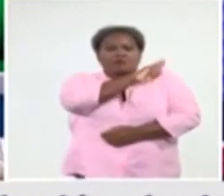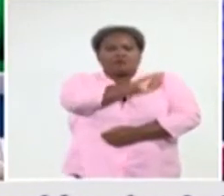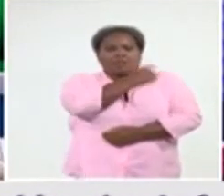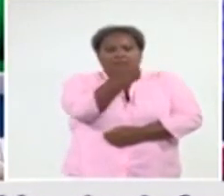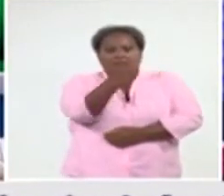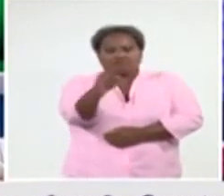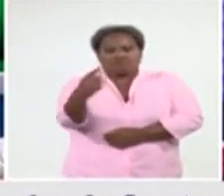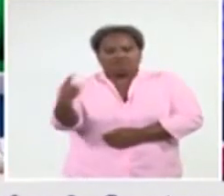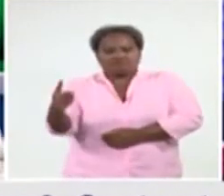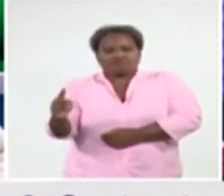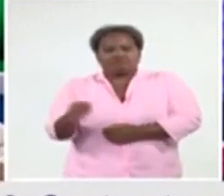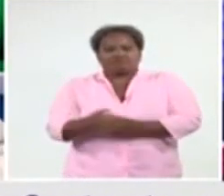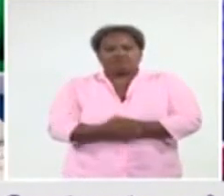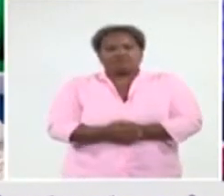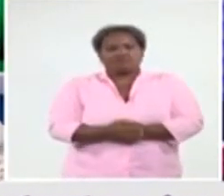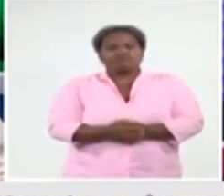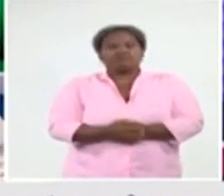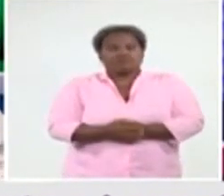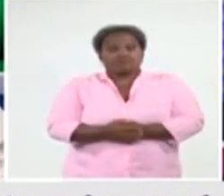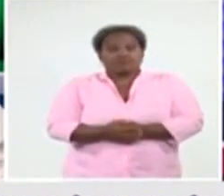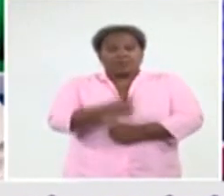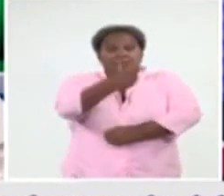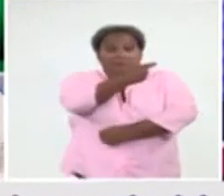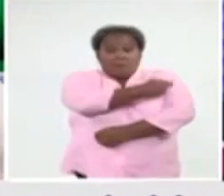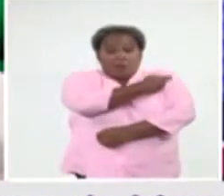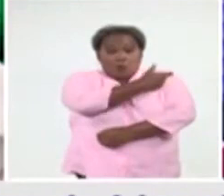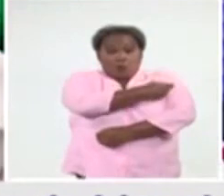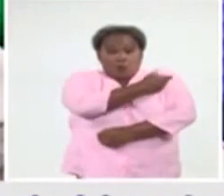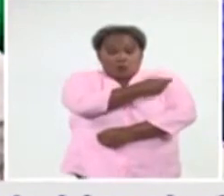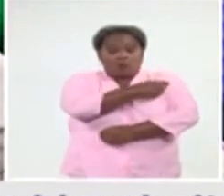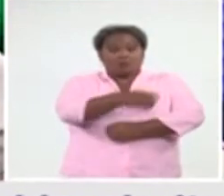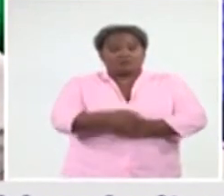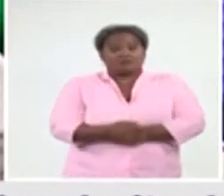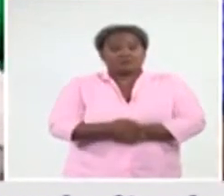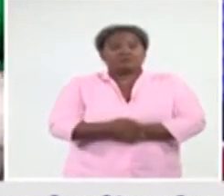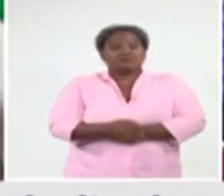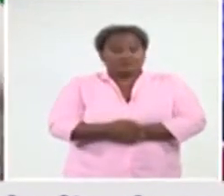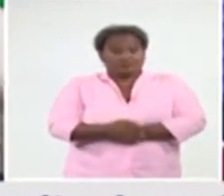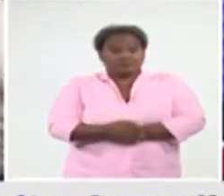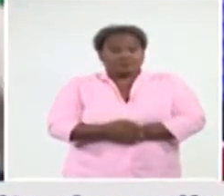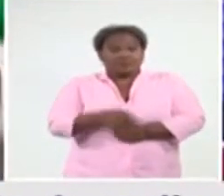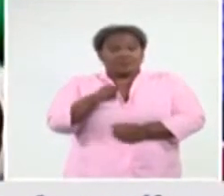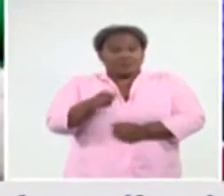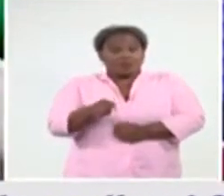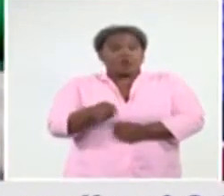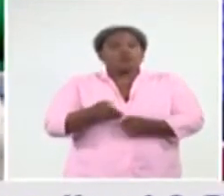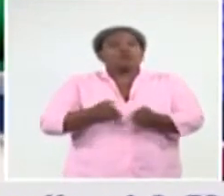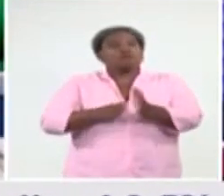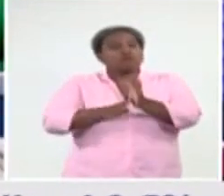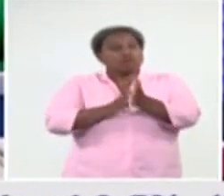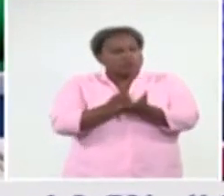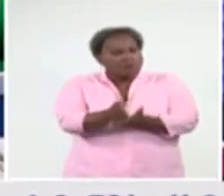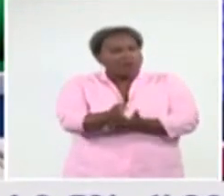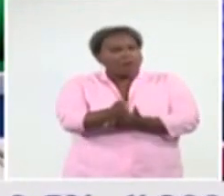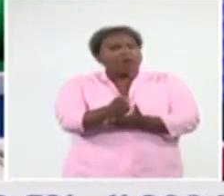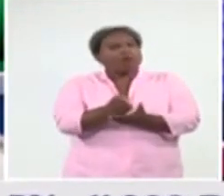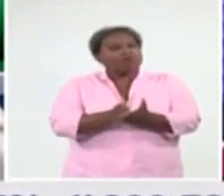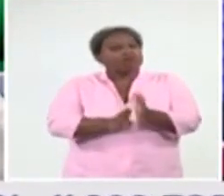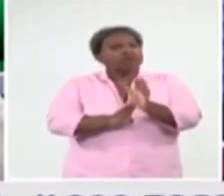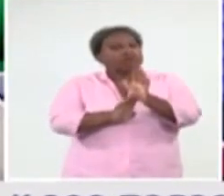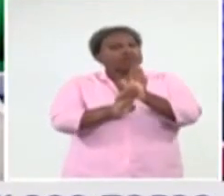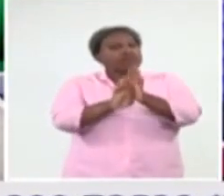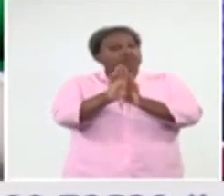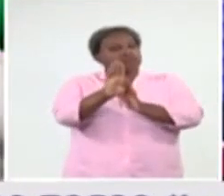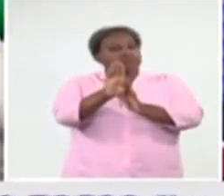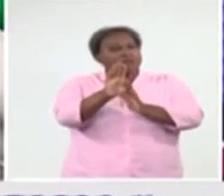lado, seguimos avanzando con lo que nos debe permitir mucho más adelante, cuando